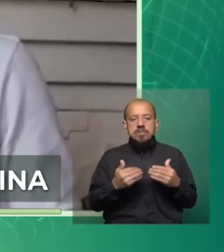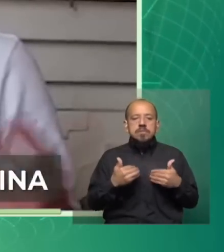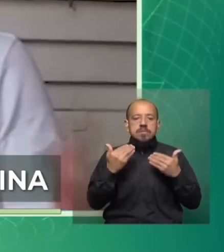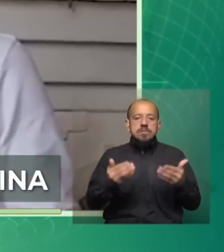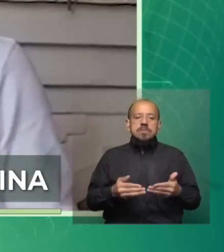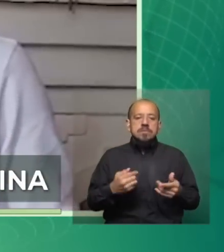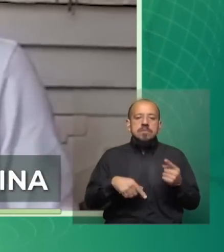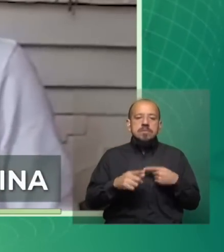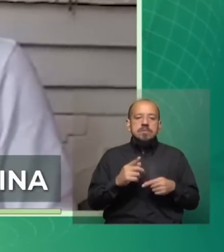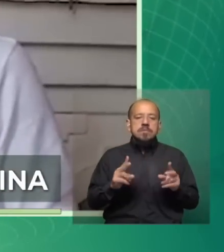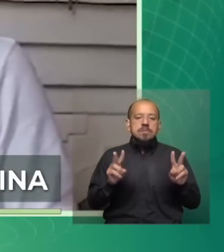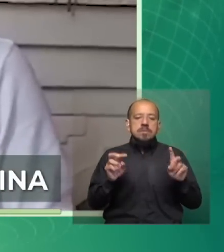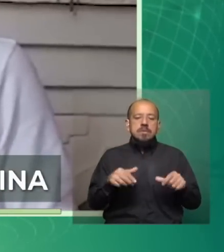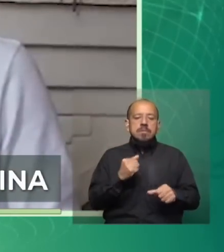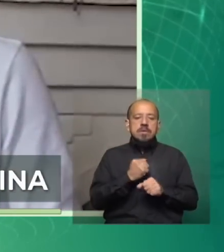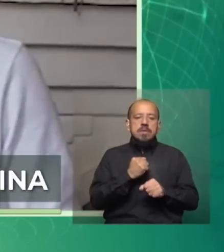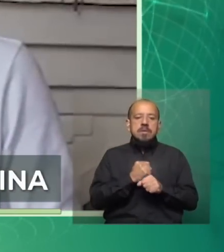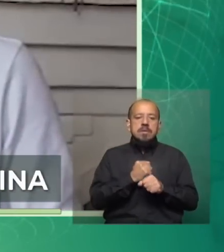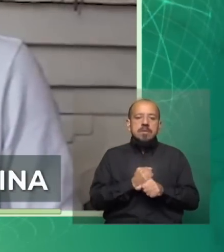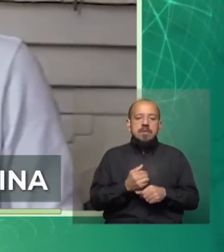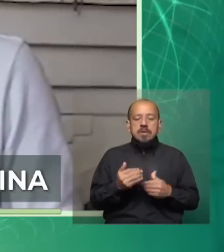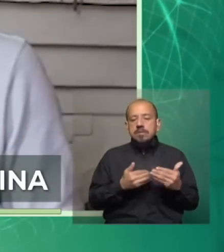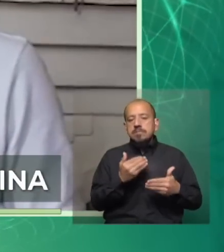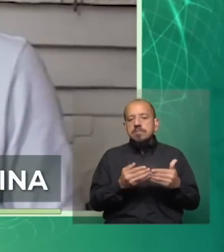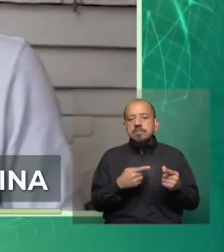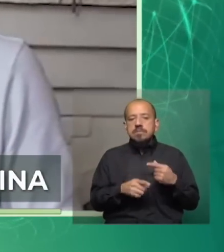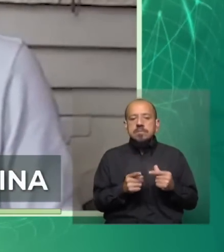novela con fragmentos de trabajos en proceso